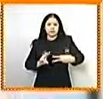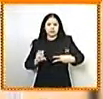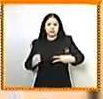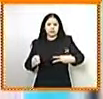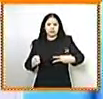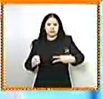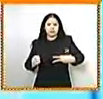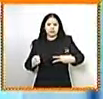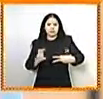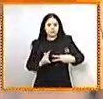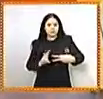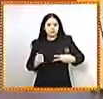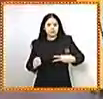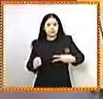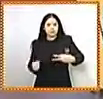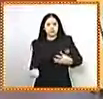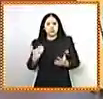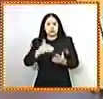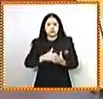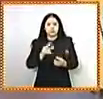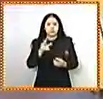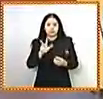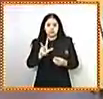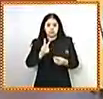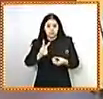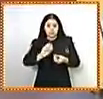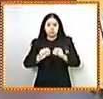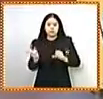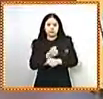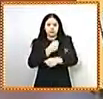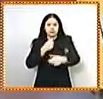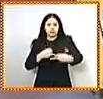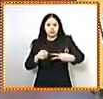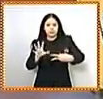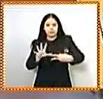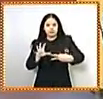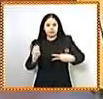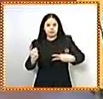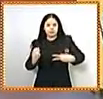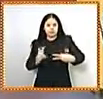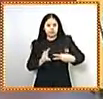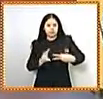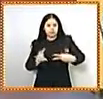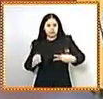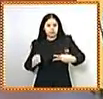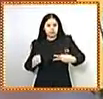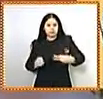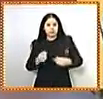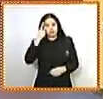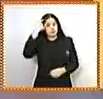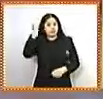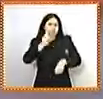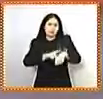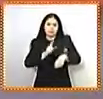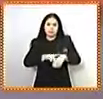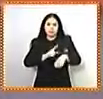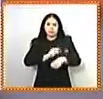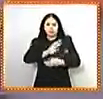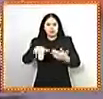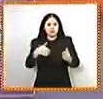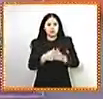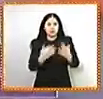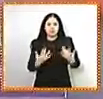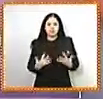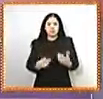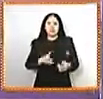0, segundo número ganador, 70. Reitero los dos números ganadores, 50 y 70. Soñadores, ha llegado el momento que tanto